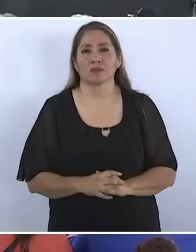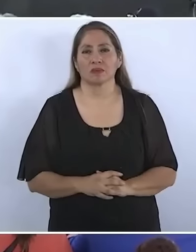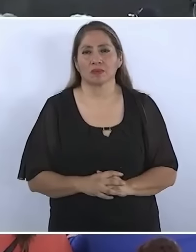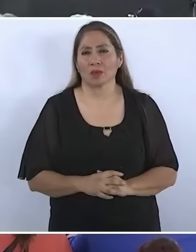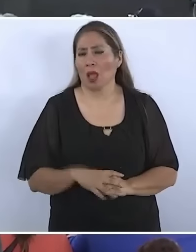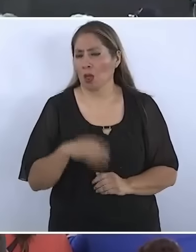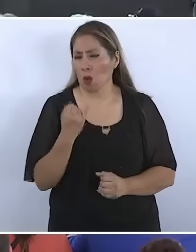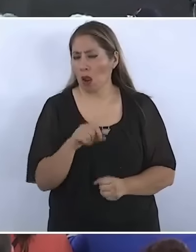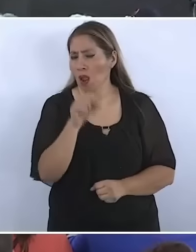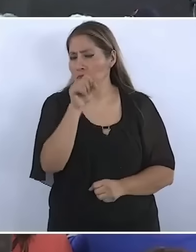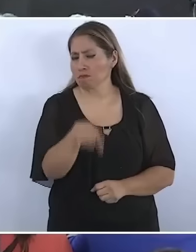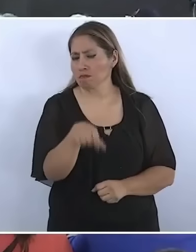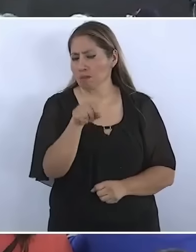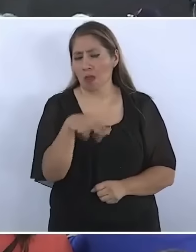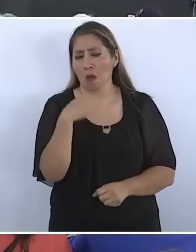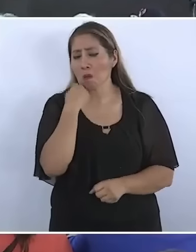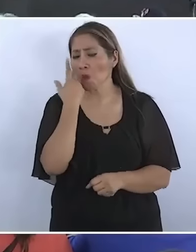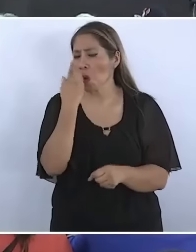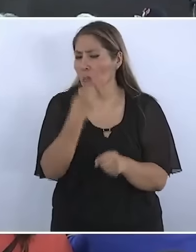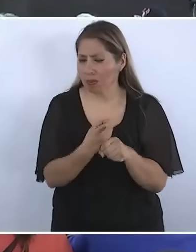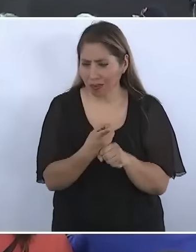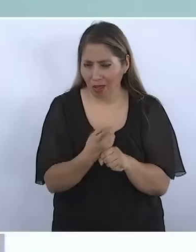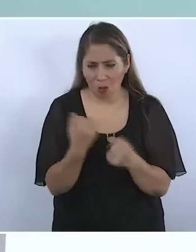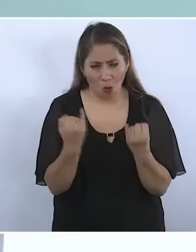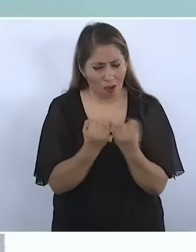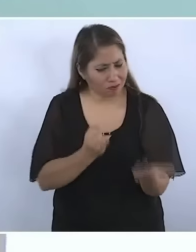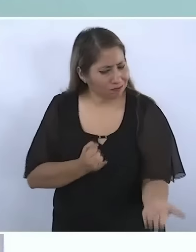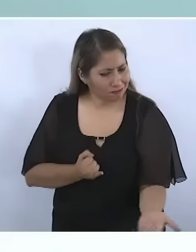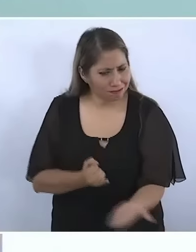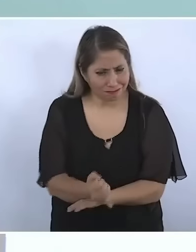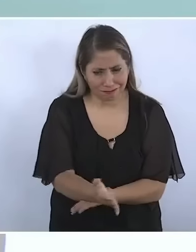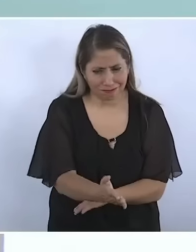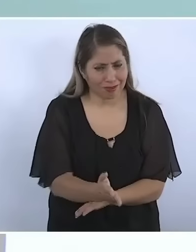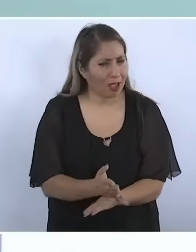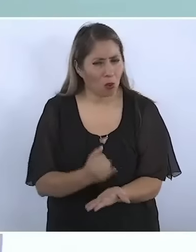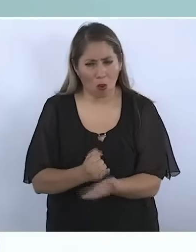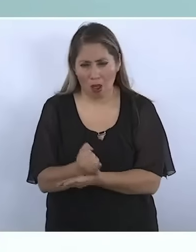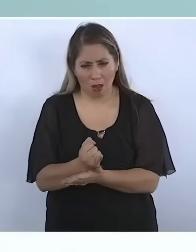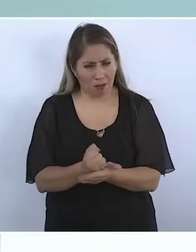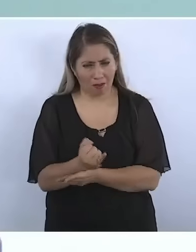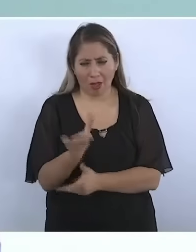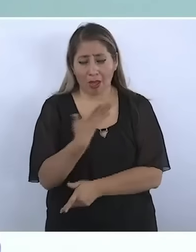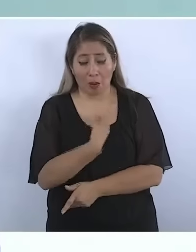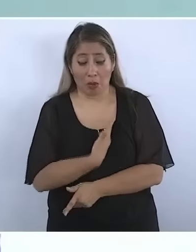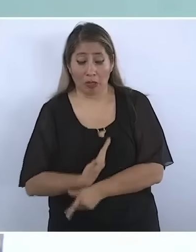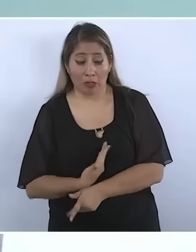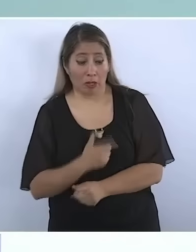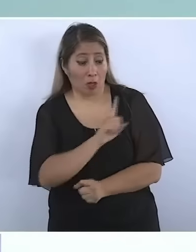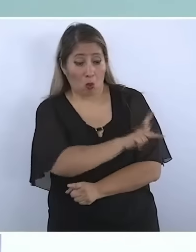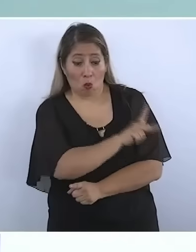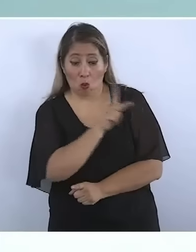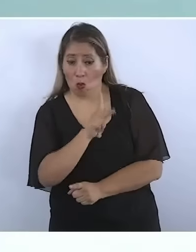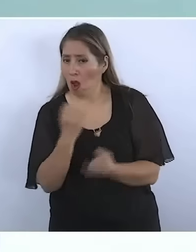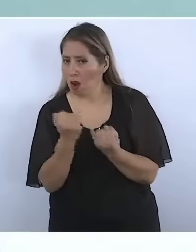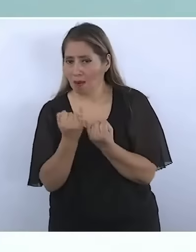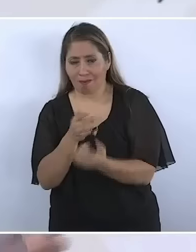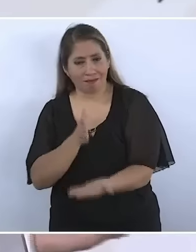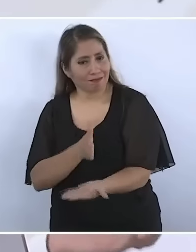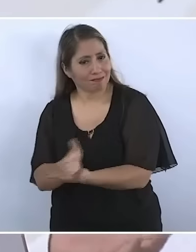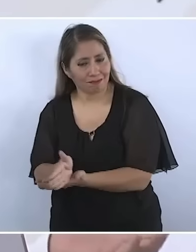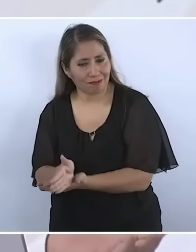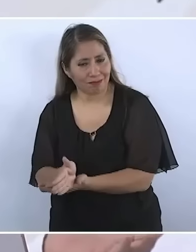Con la misma voluntad y la misma determinación que ha tenido el presidente y su equipo. Y